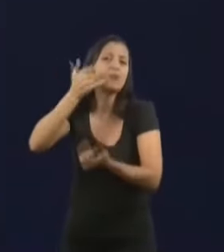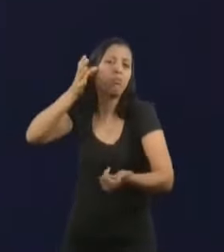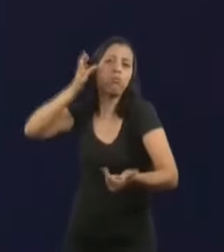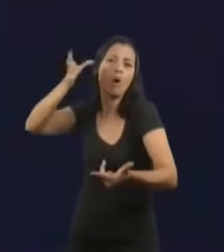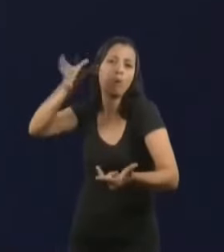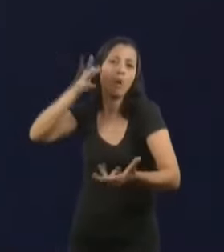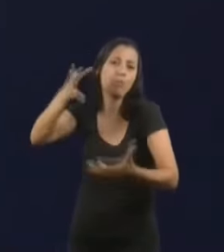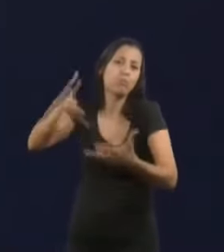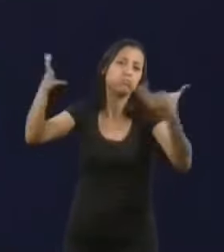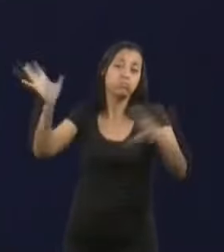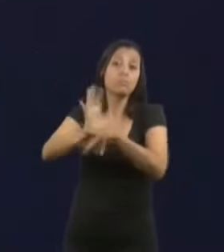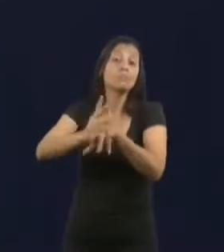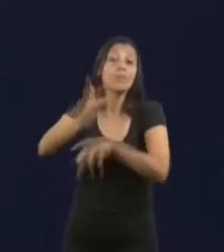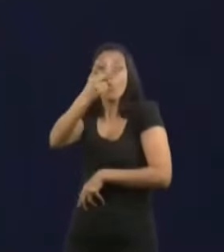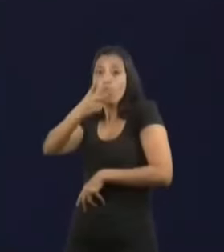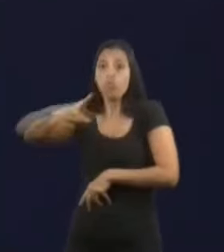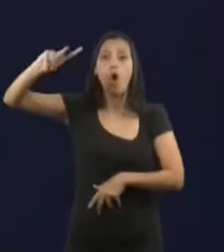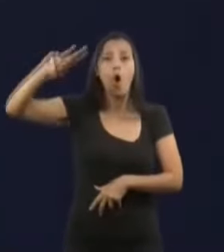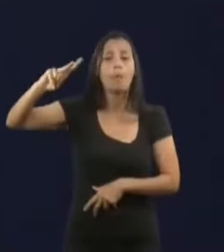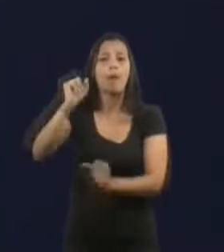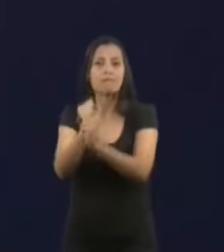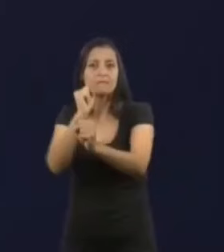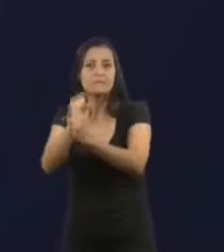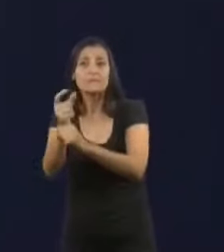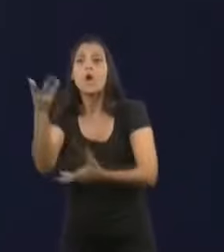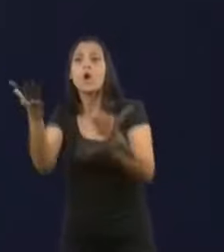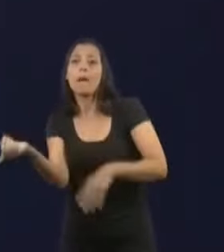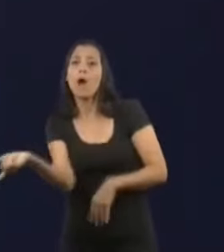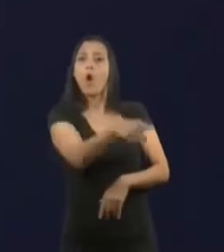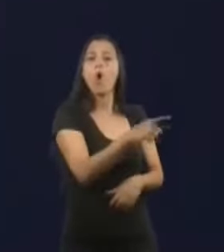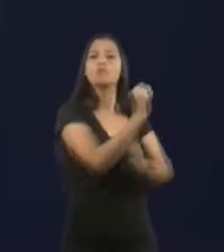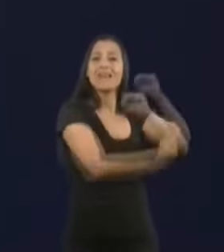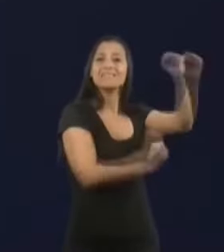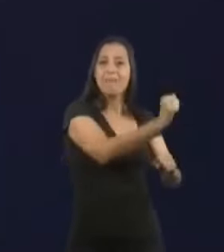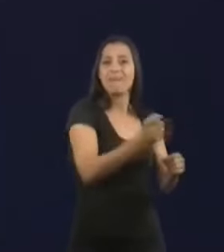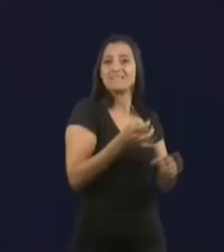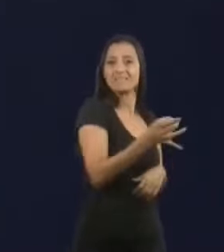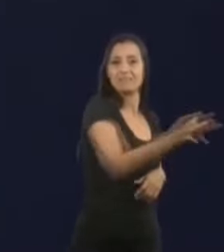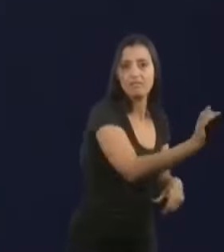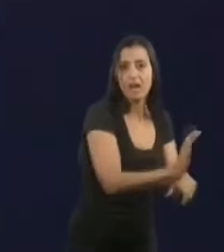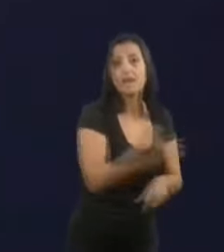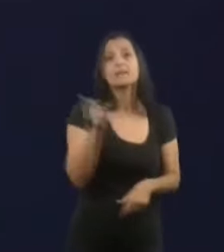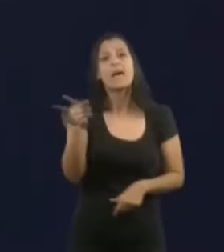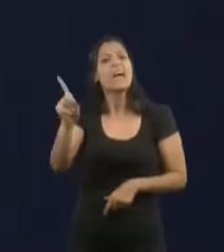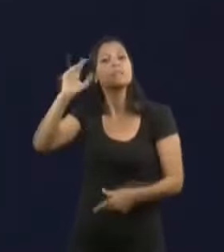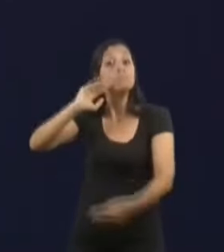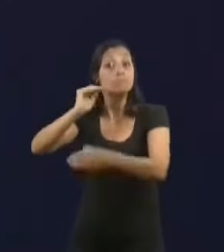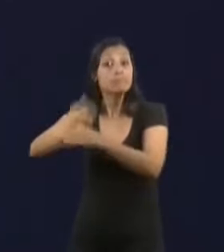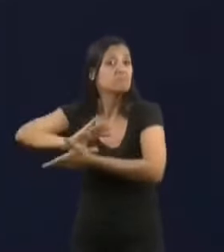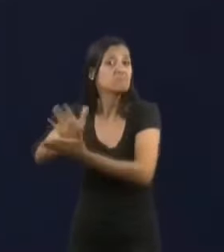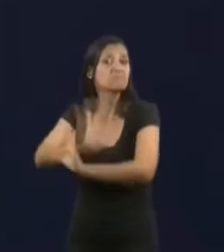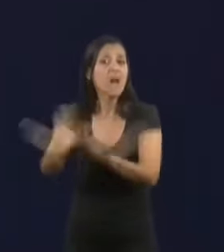sobredimensionada duplicaba las tareas de las otras compañías estatales ferroviarias va a significar o